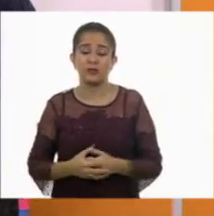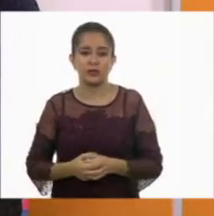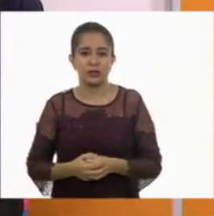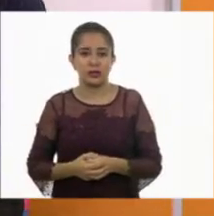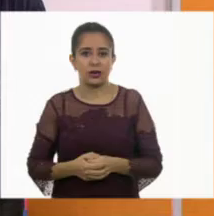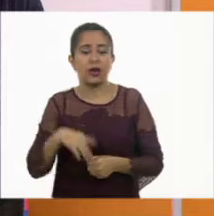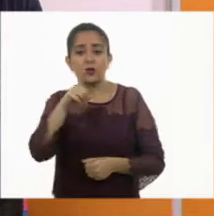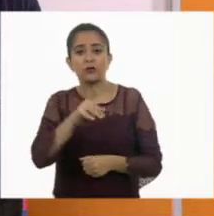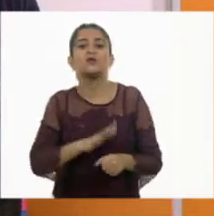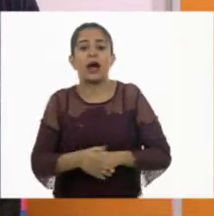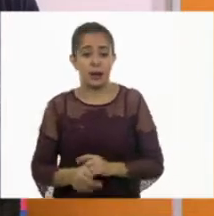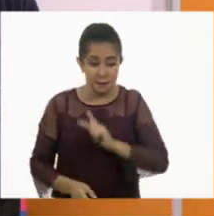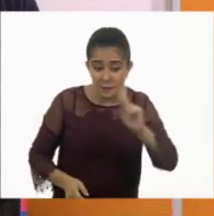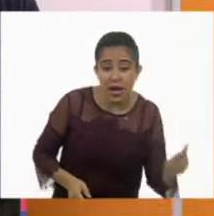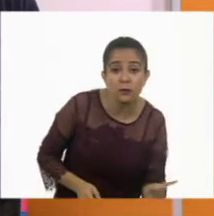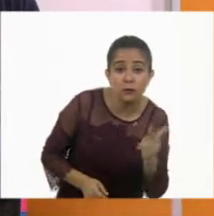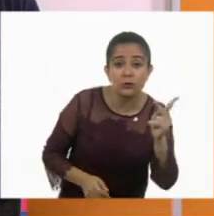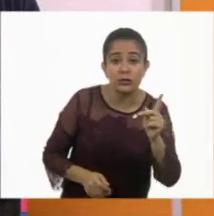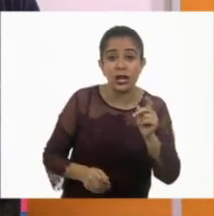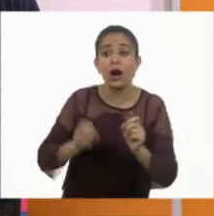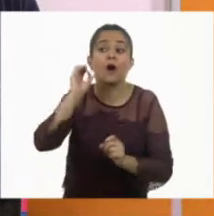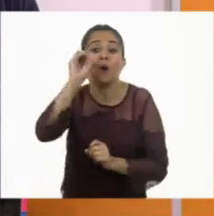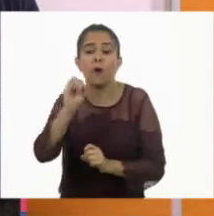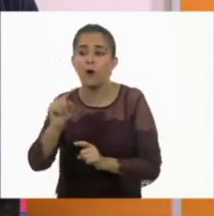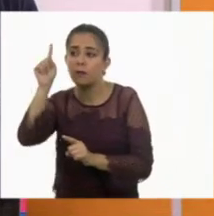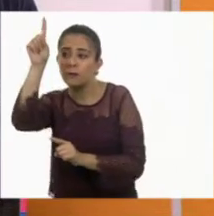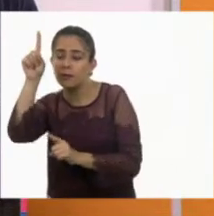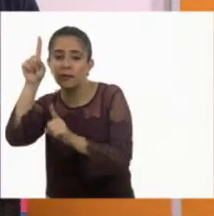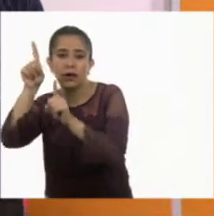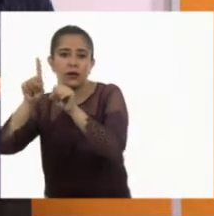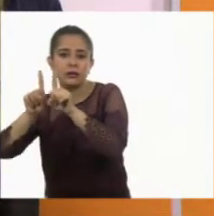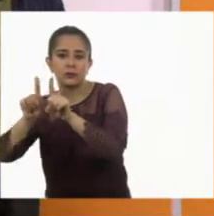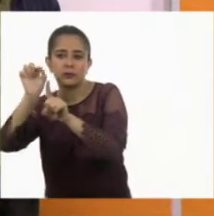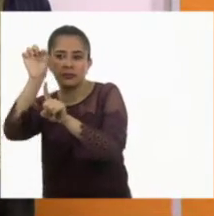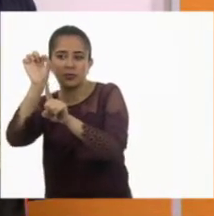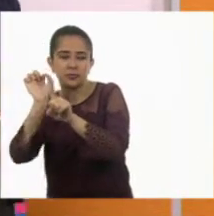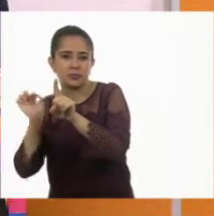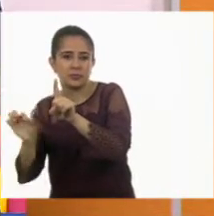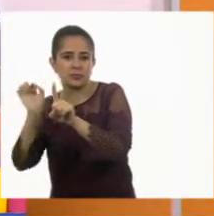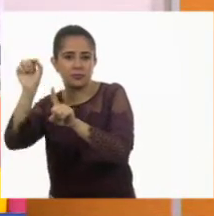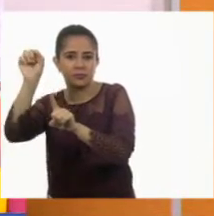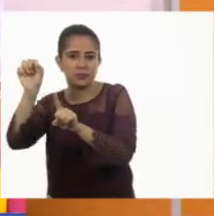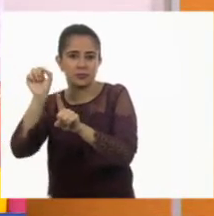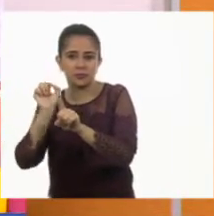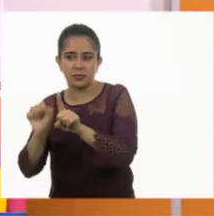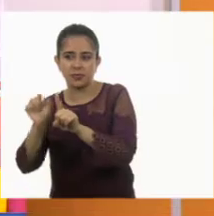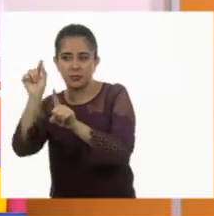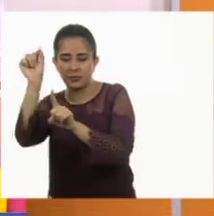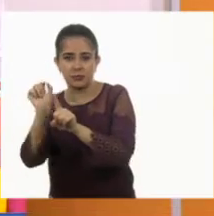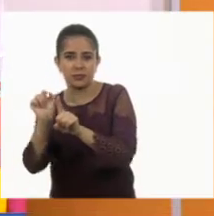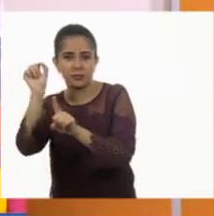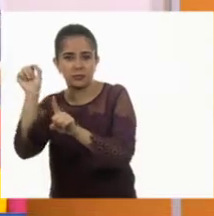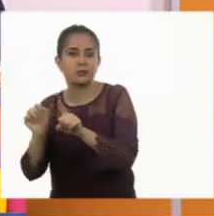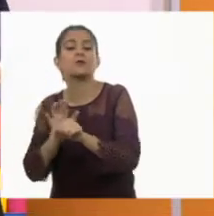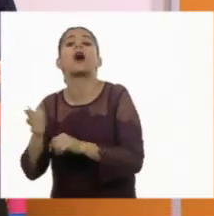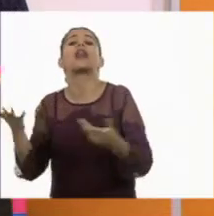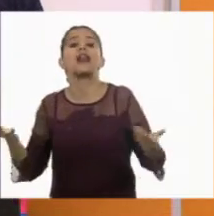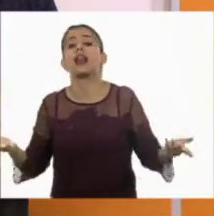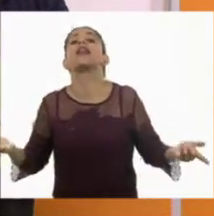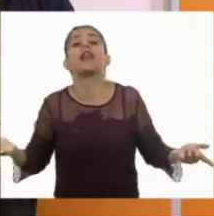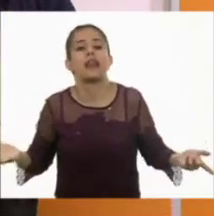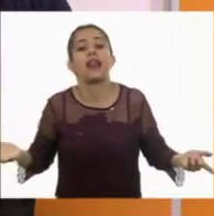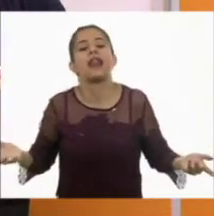Apaga ¿interrogación la... o admiración? A mí me sonó, bueno, ¿qué dices tú? ¿Y tú allá? ¿Qué? Sí,